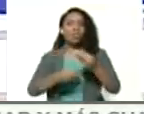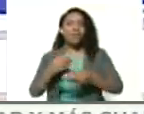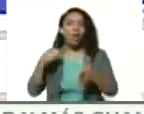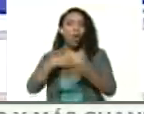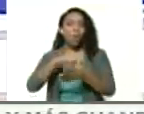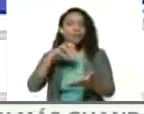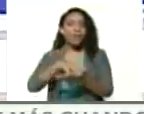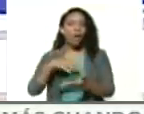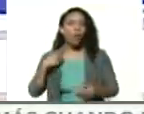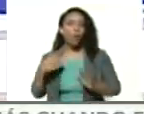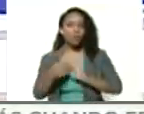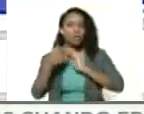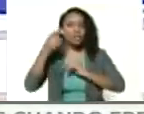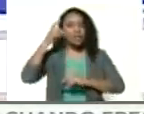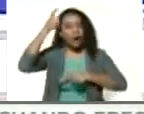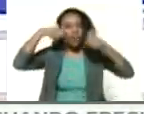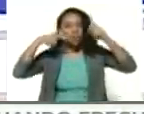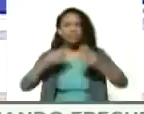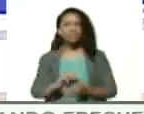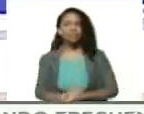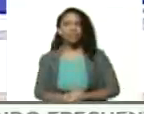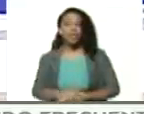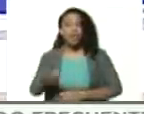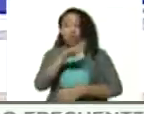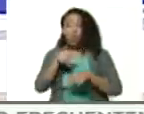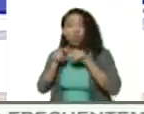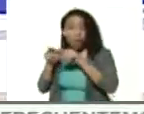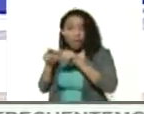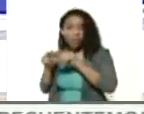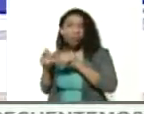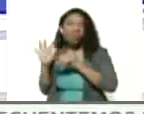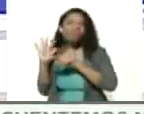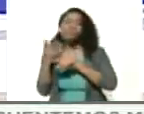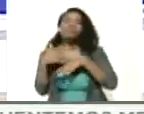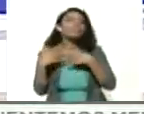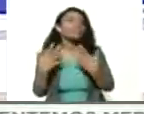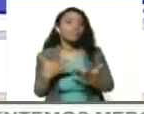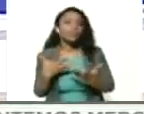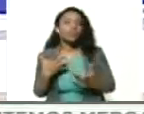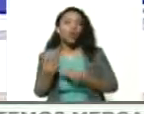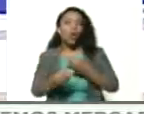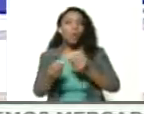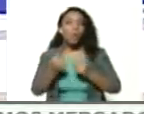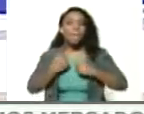de Estado contra Chávez, todo eso nos sirvió como bagaje.